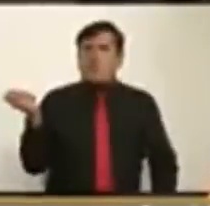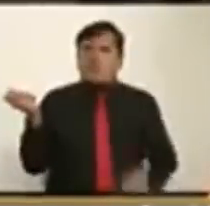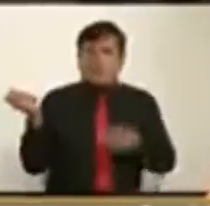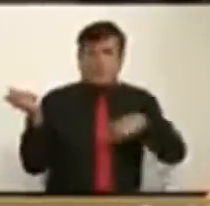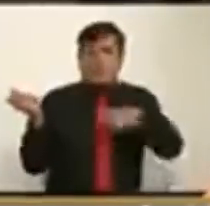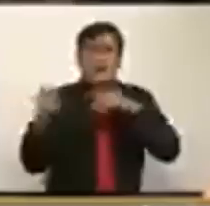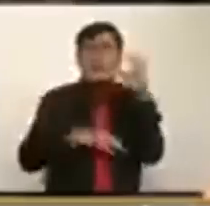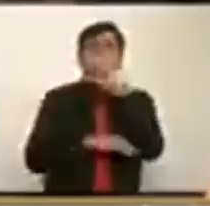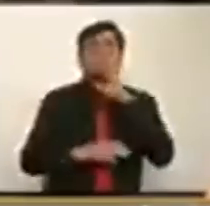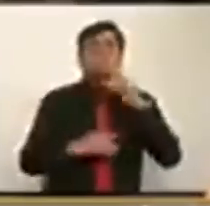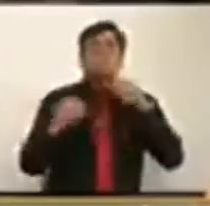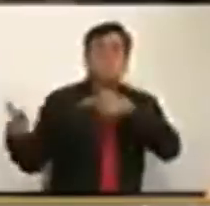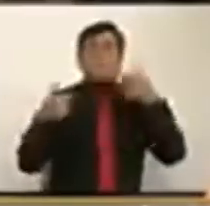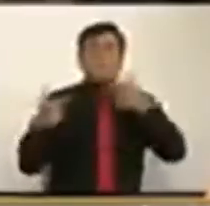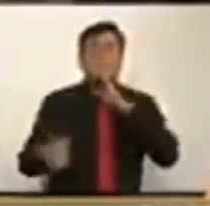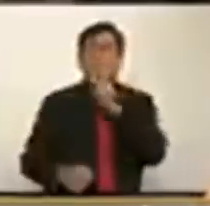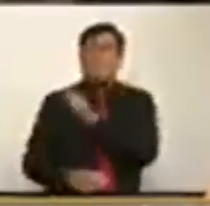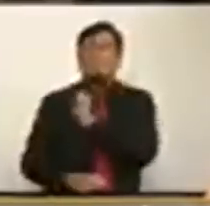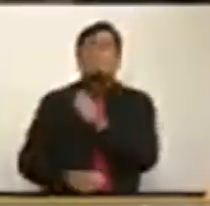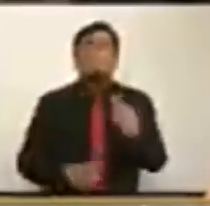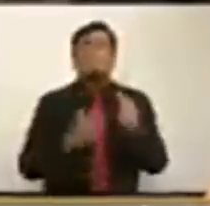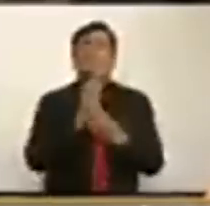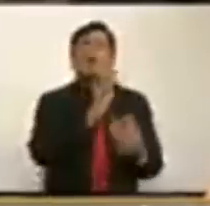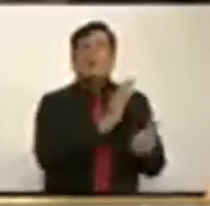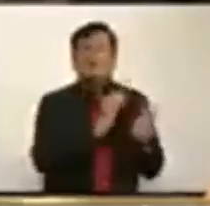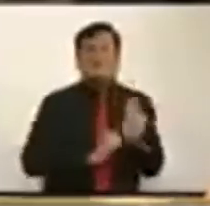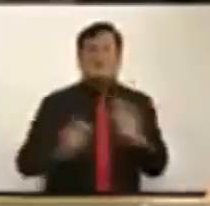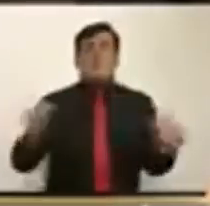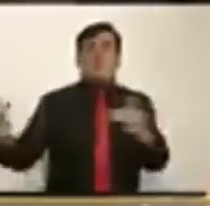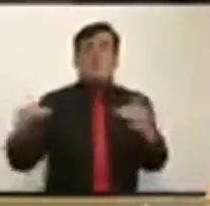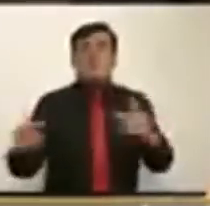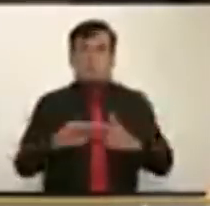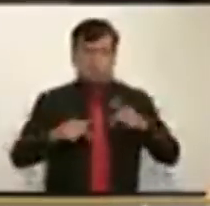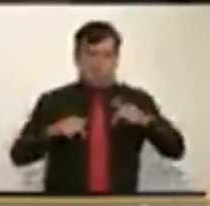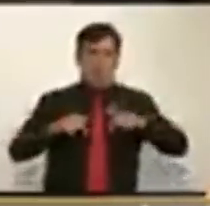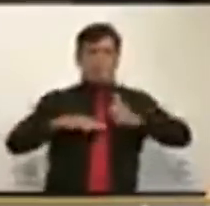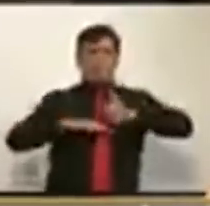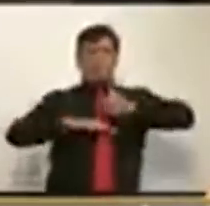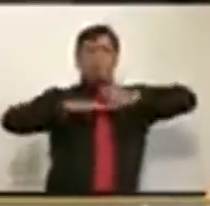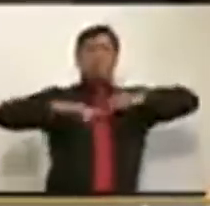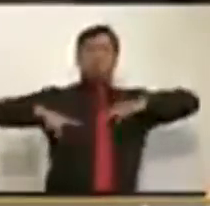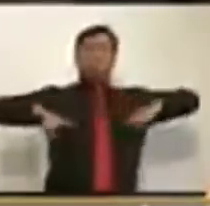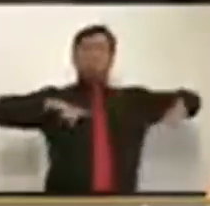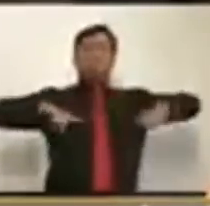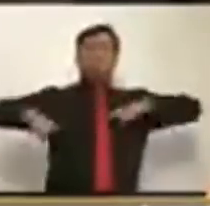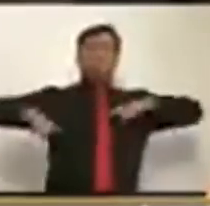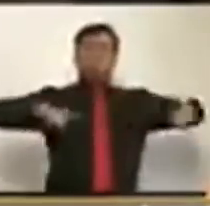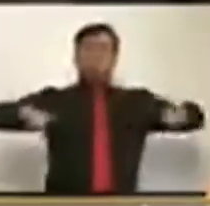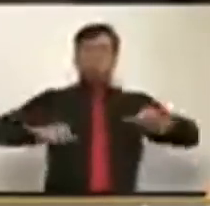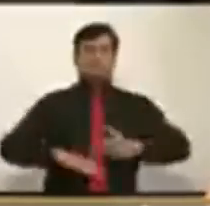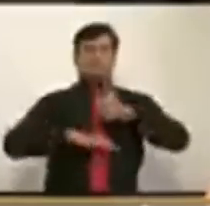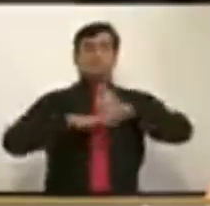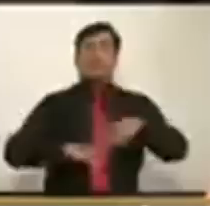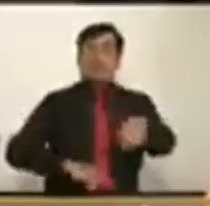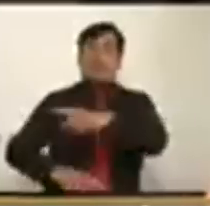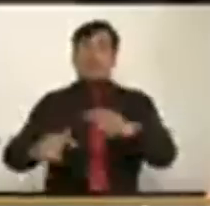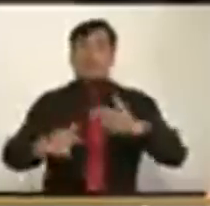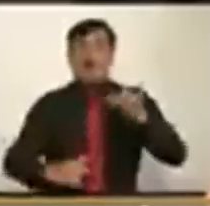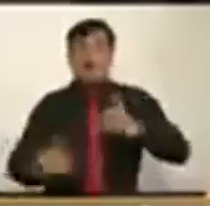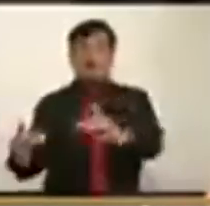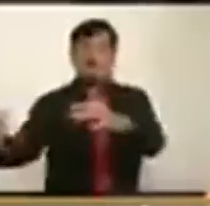sí, mientras desde aquí, desde las oficinas del poder, mientras los jóvenes se mataban en